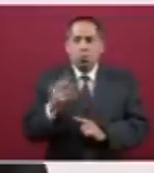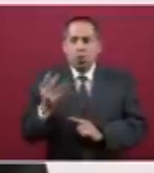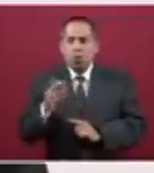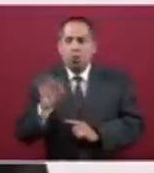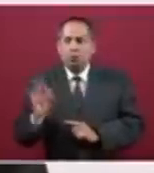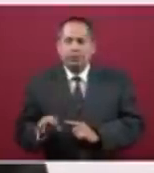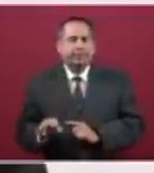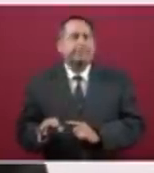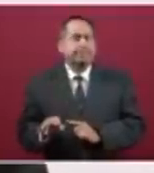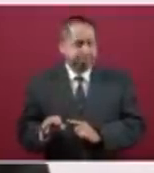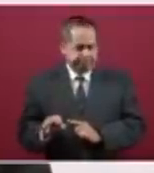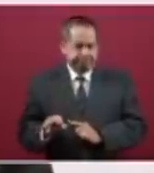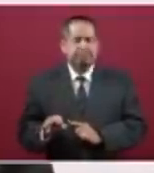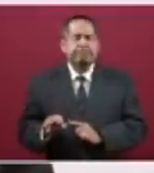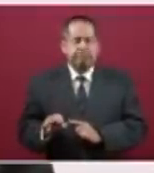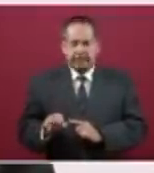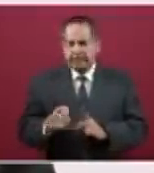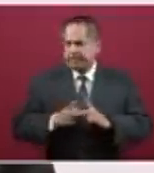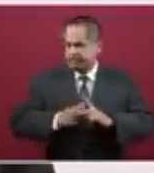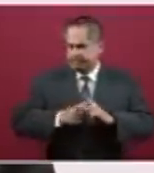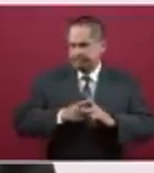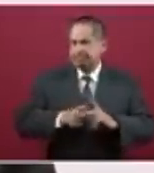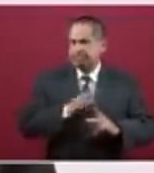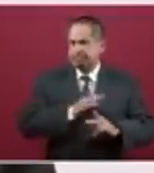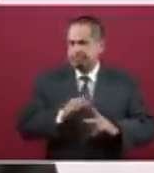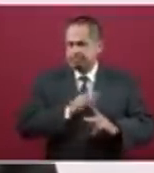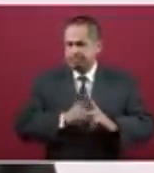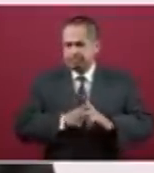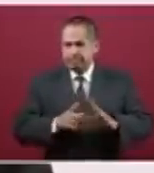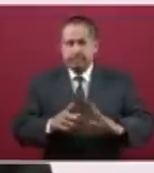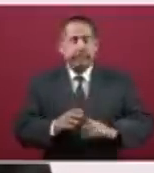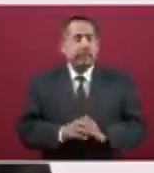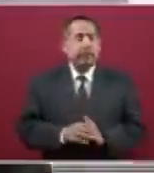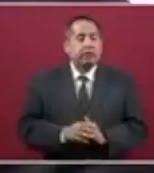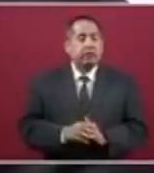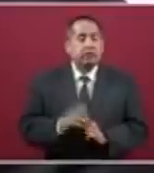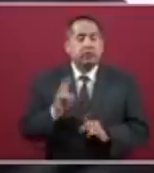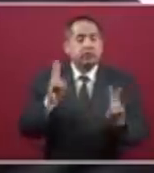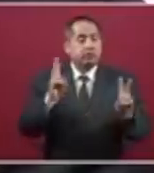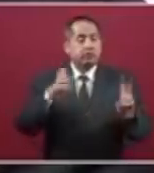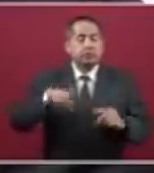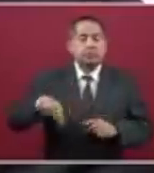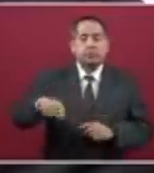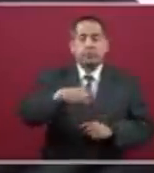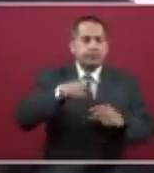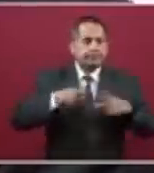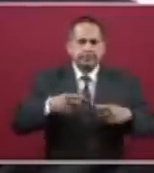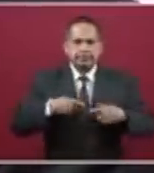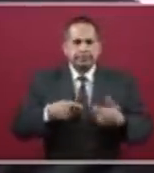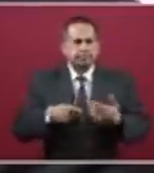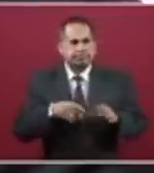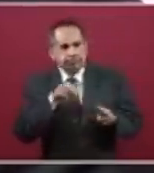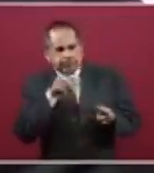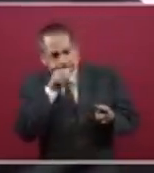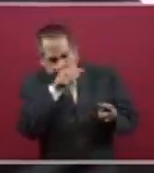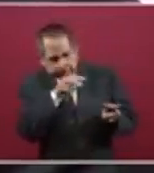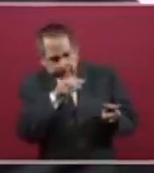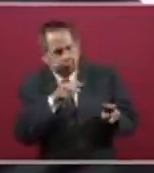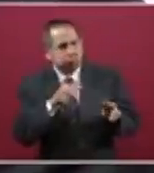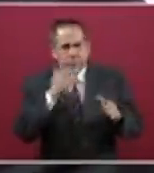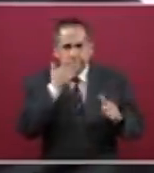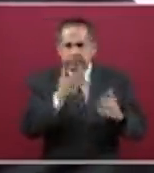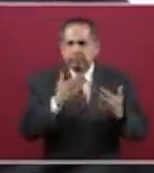4.4% en promedio. La confianza del consumidor ha alcanzado